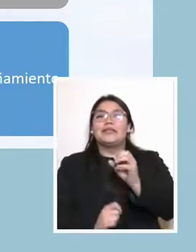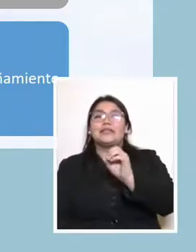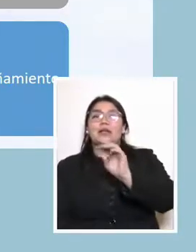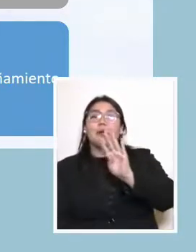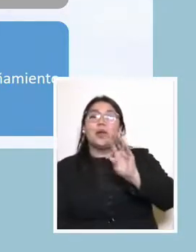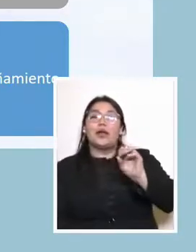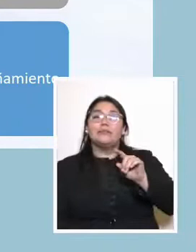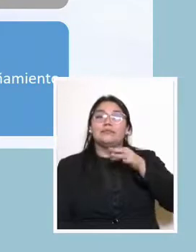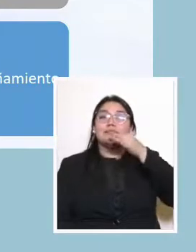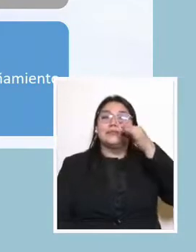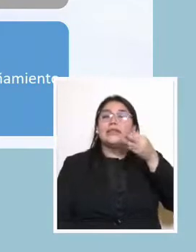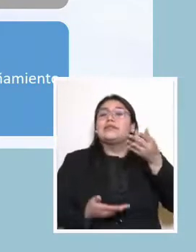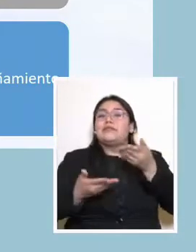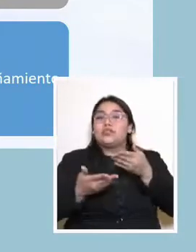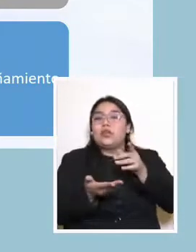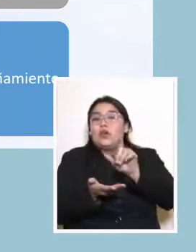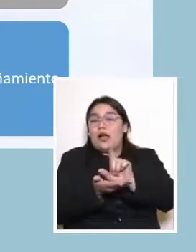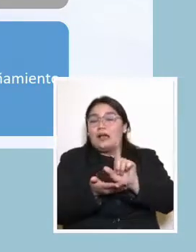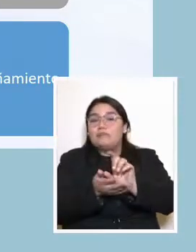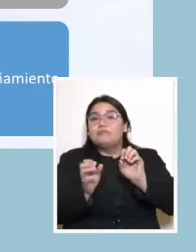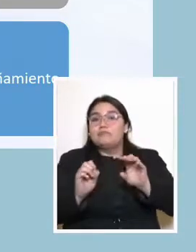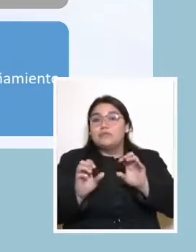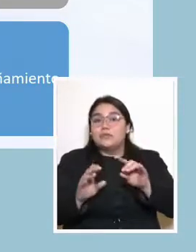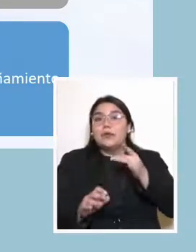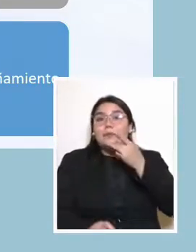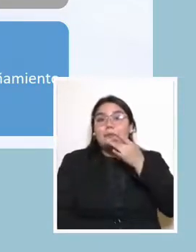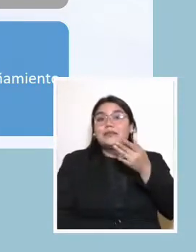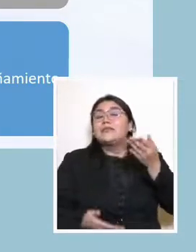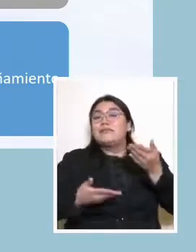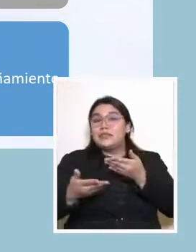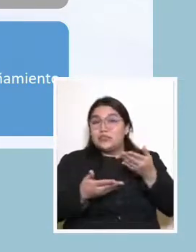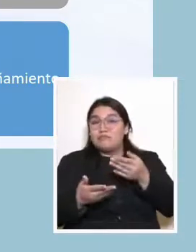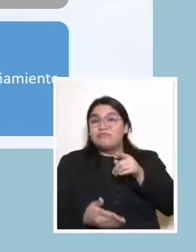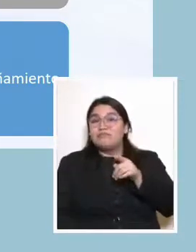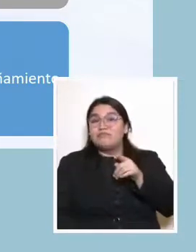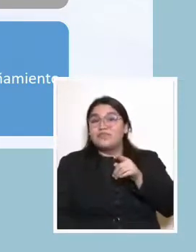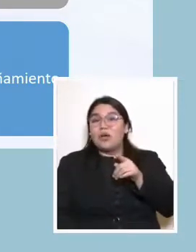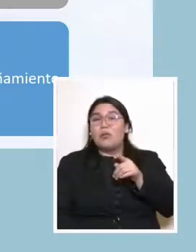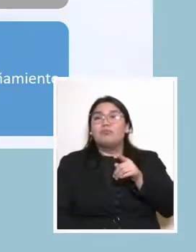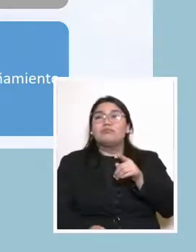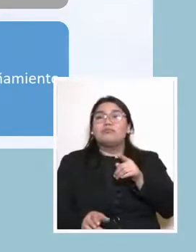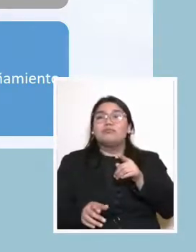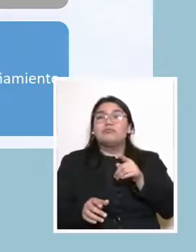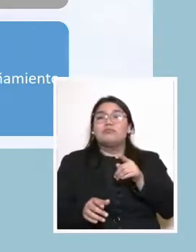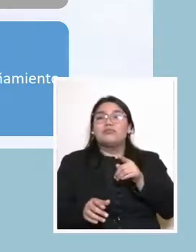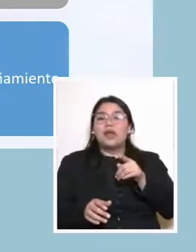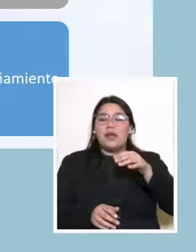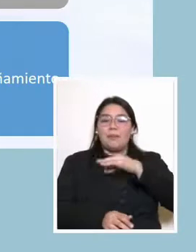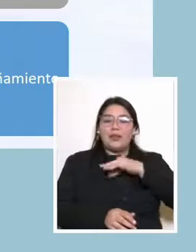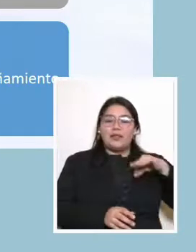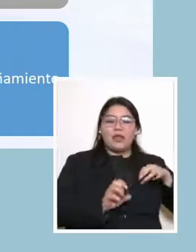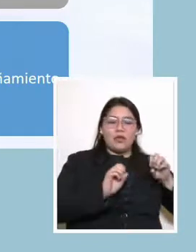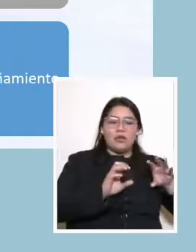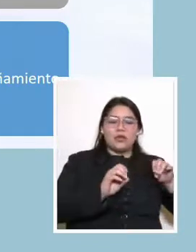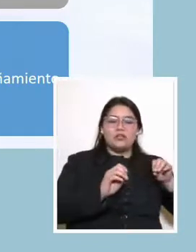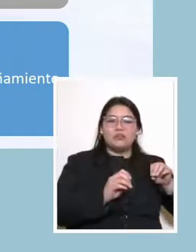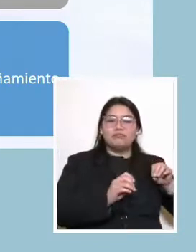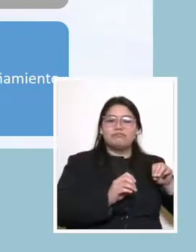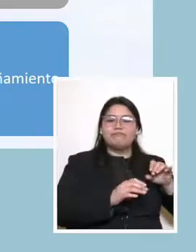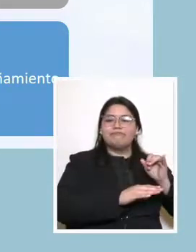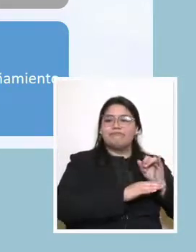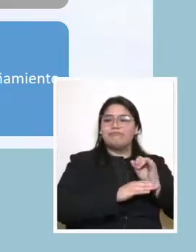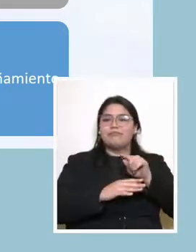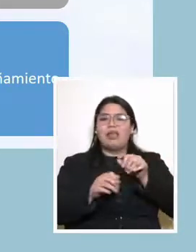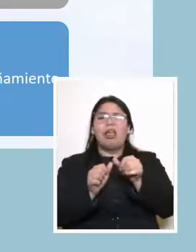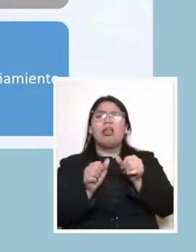de educación, porque efectivamente quedó la Dirección de Educación Pública y los servicios locales muy alejados del Ministerio de Educación como órgano rector de la